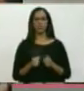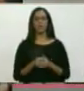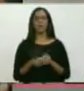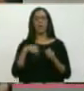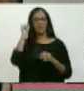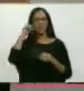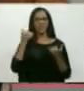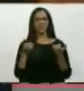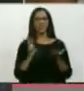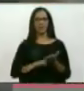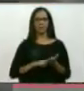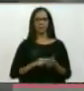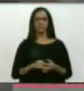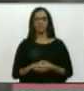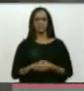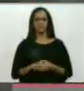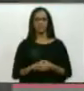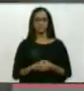video y ya regresamos.